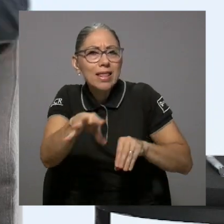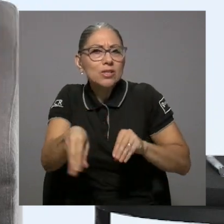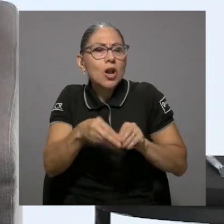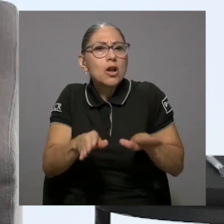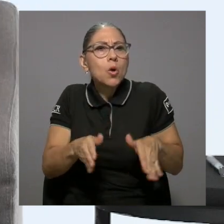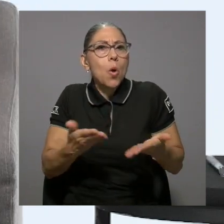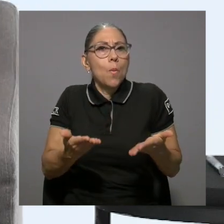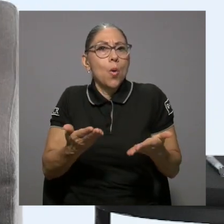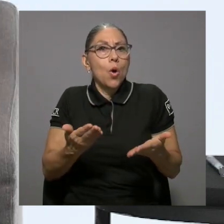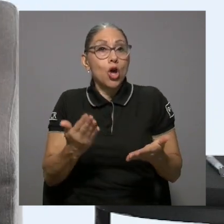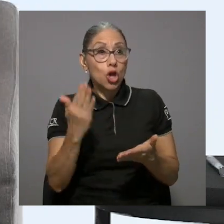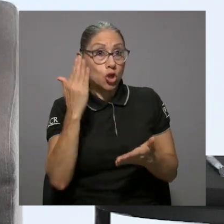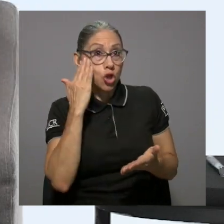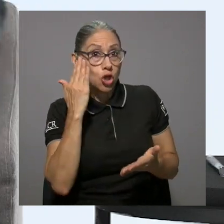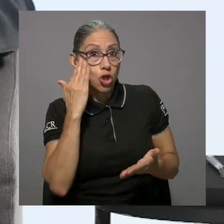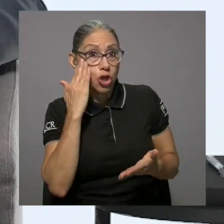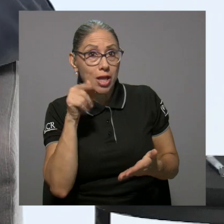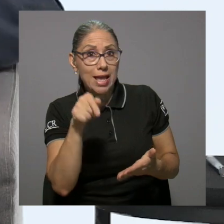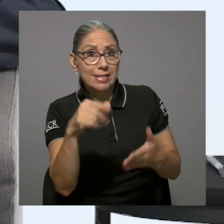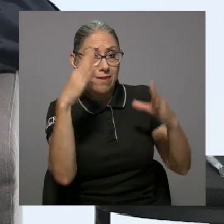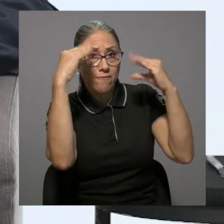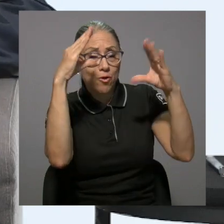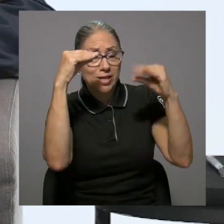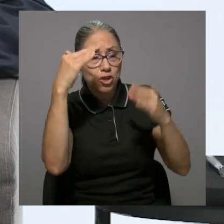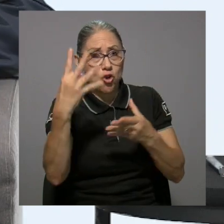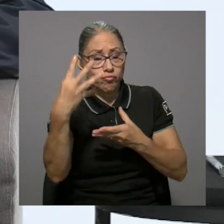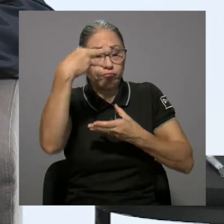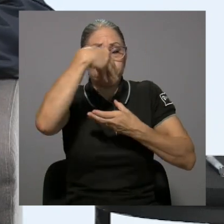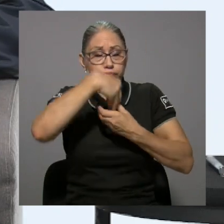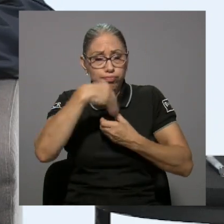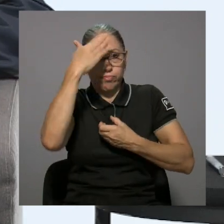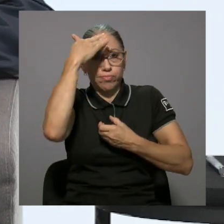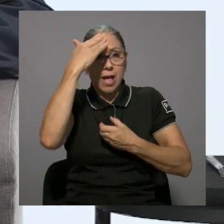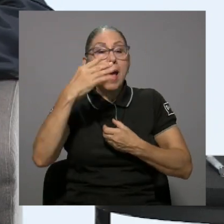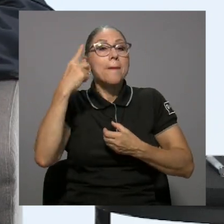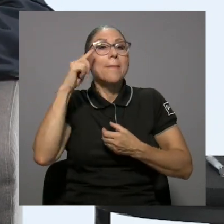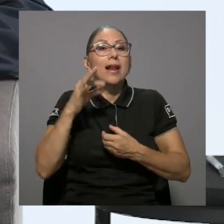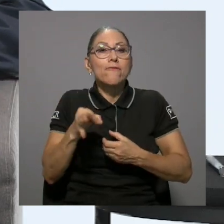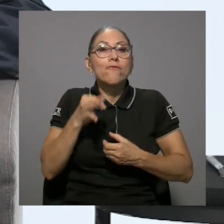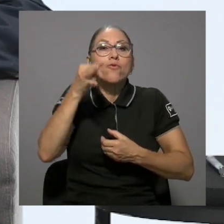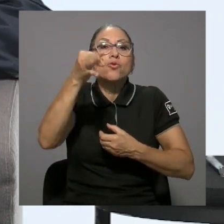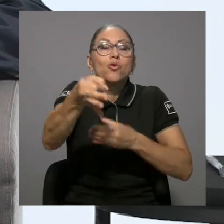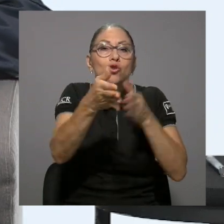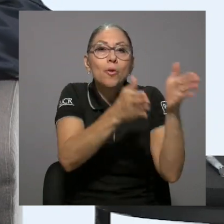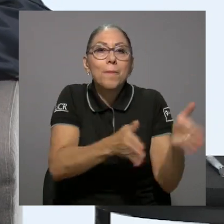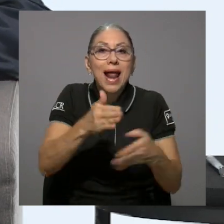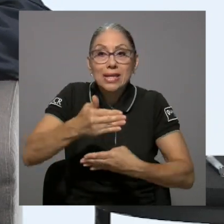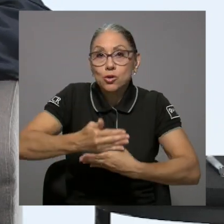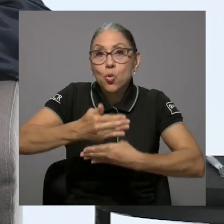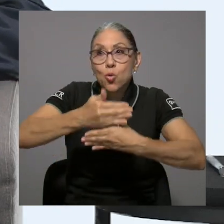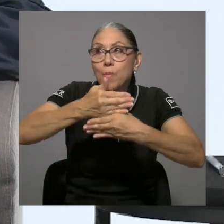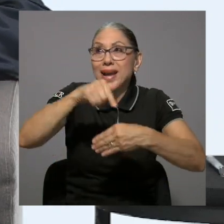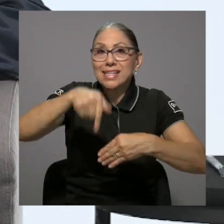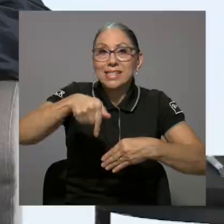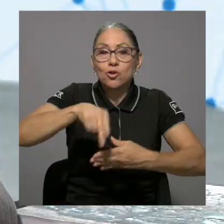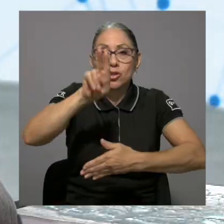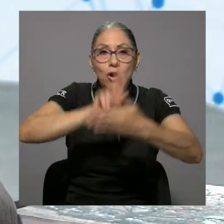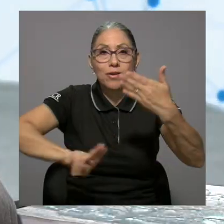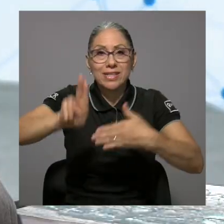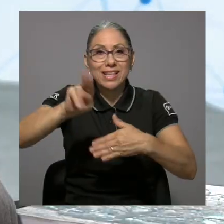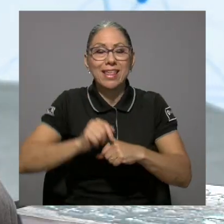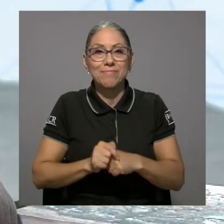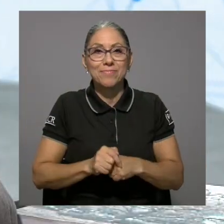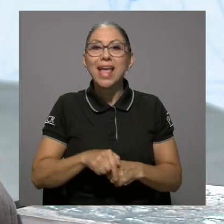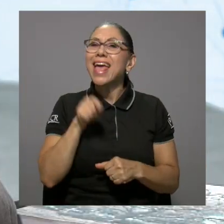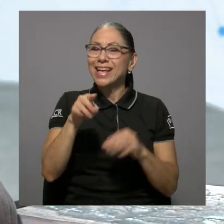y tomar en cuenta toda esta información para futuros planes urbanísticos de la universidad. Sí, bueno,